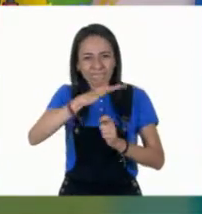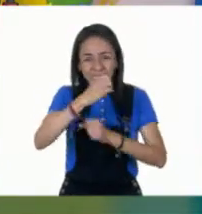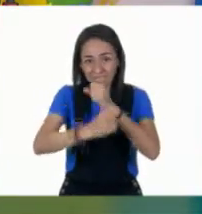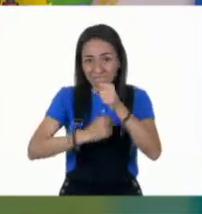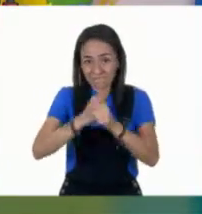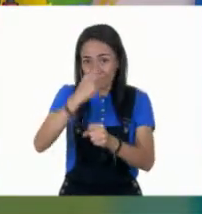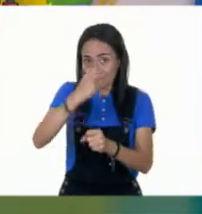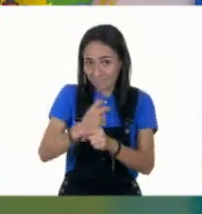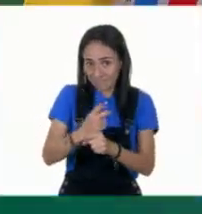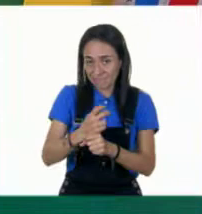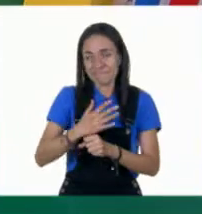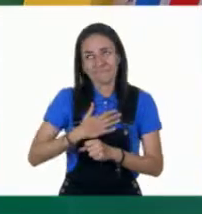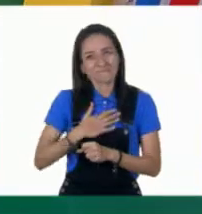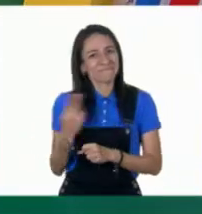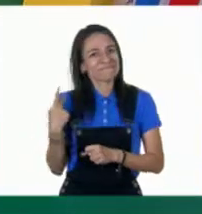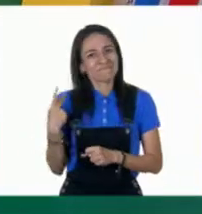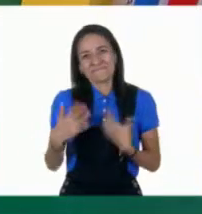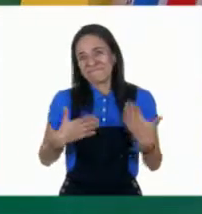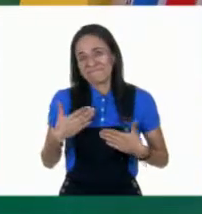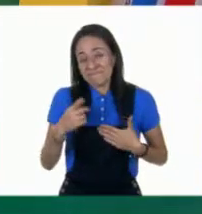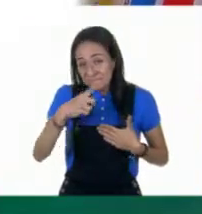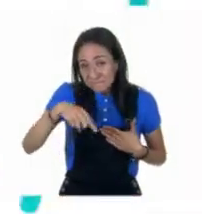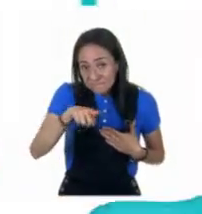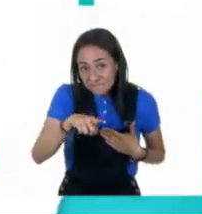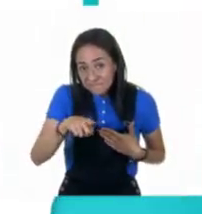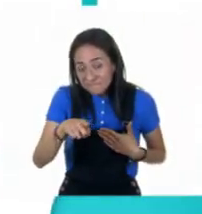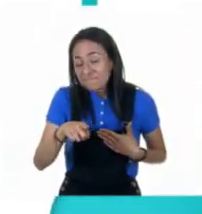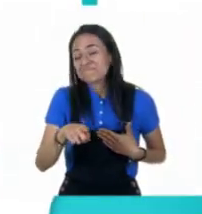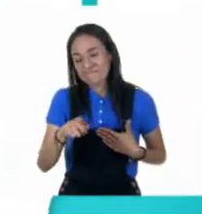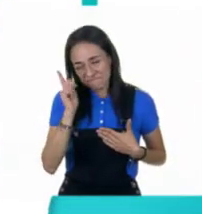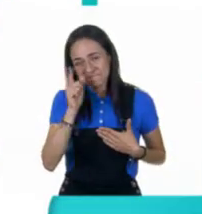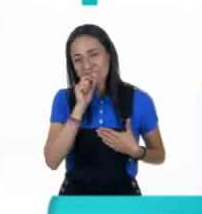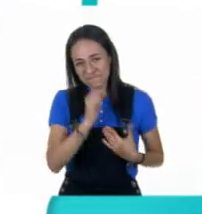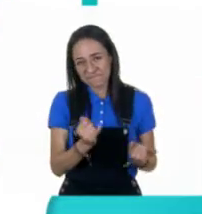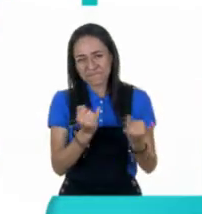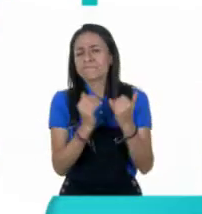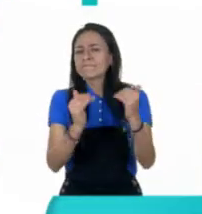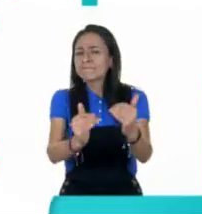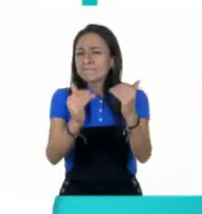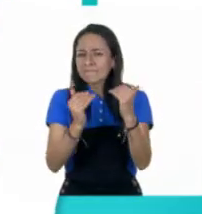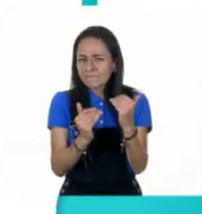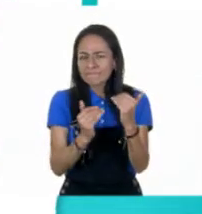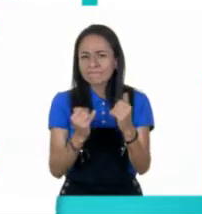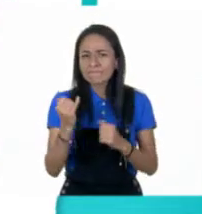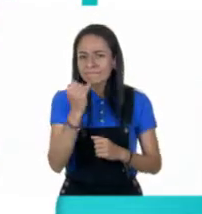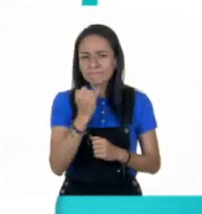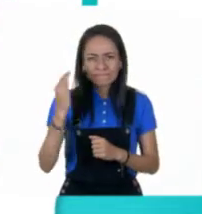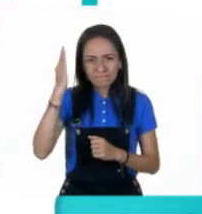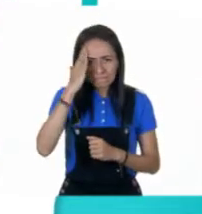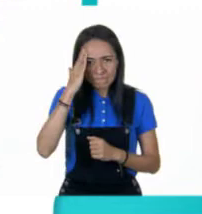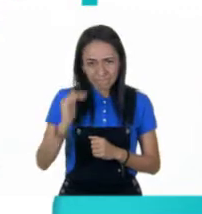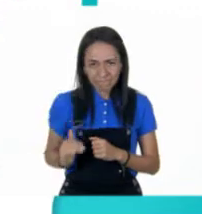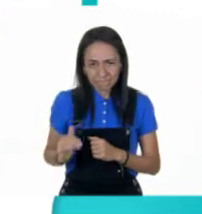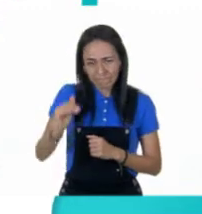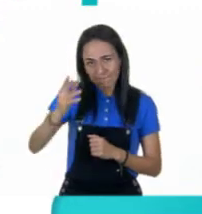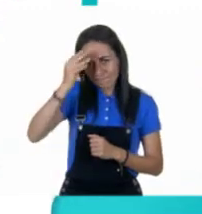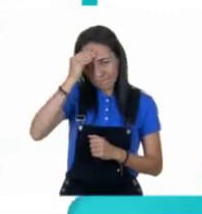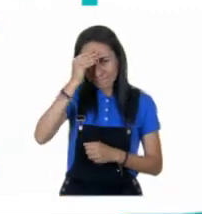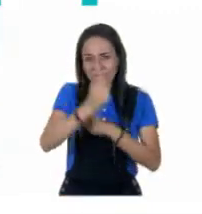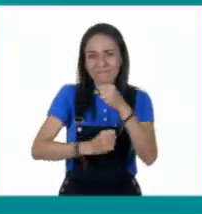hayan disfrutado tanto como nosotros. Y ahora continuamos con lengua materna de segundo grado.